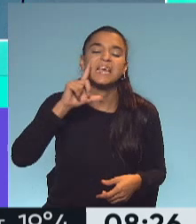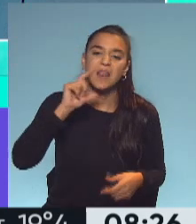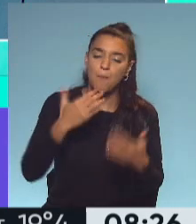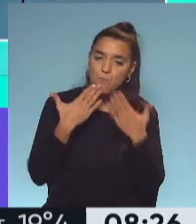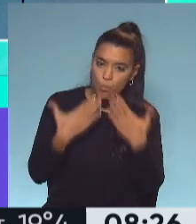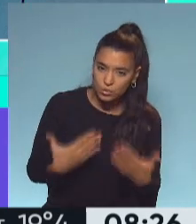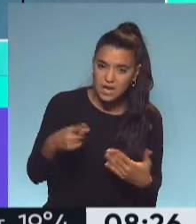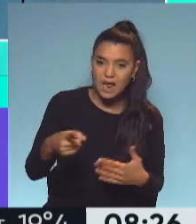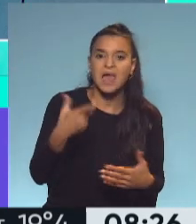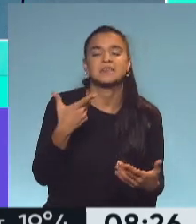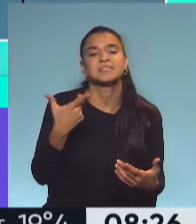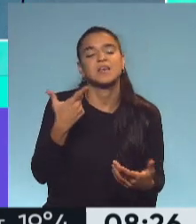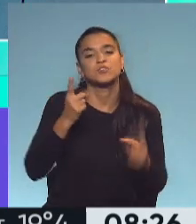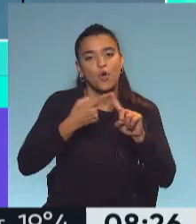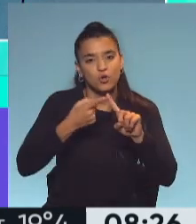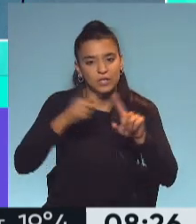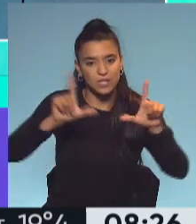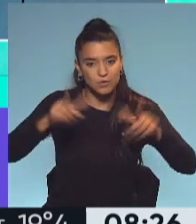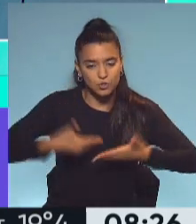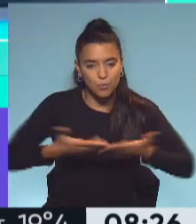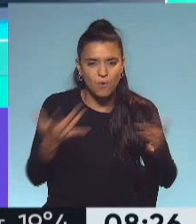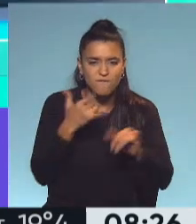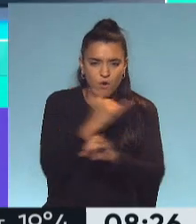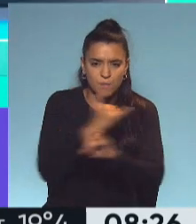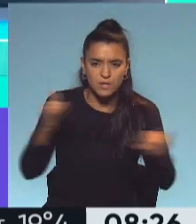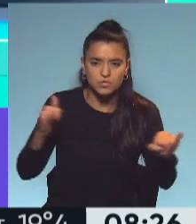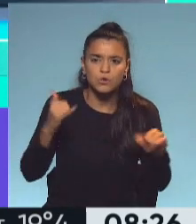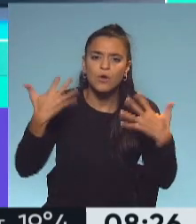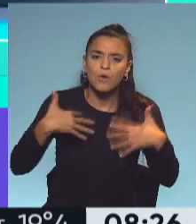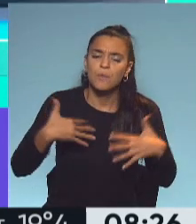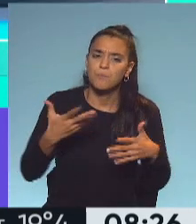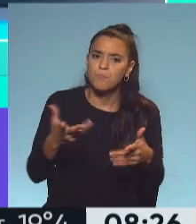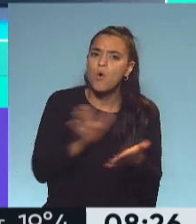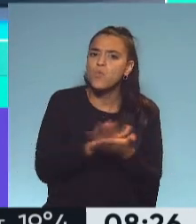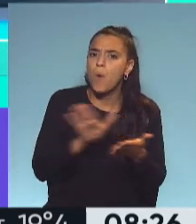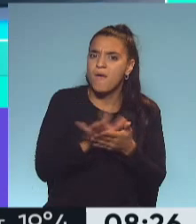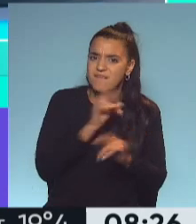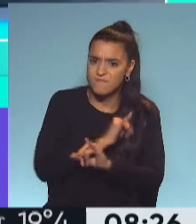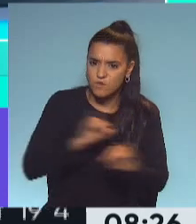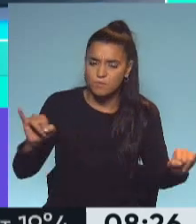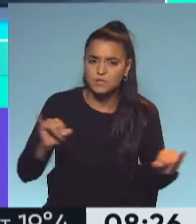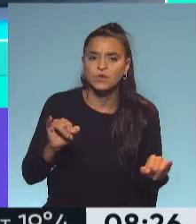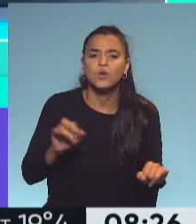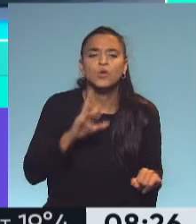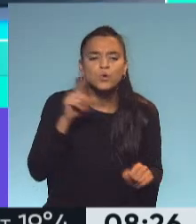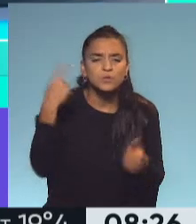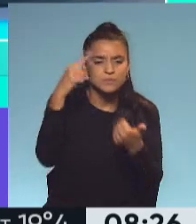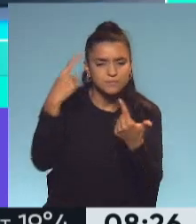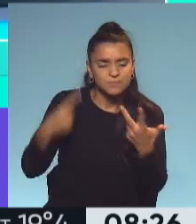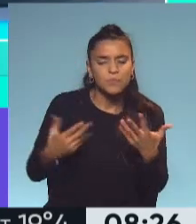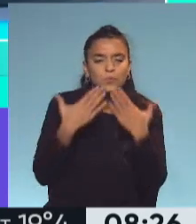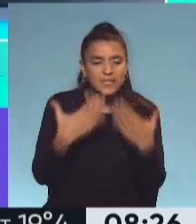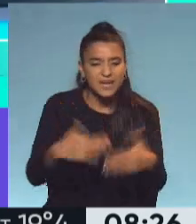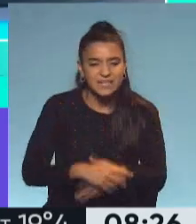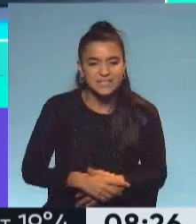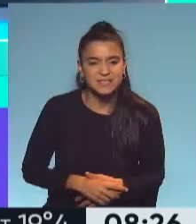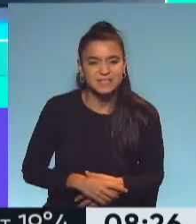gracias por esta comunicación con la televisión pública, con toda la información, allí muy fresquita, en Rusia, con todo lo que está ocurriendo. Muchas